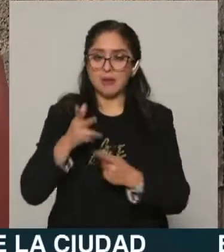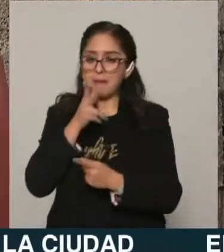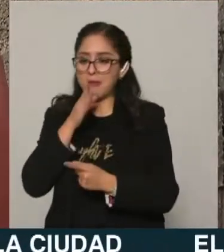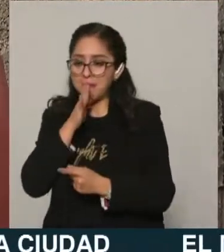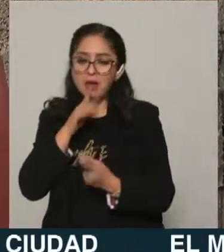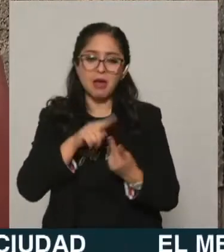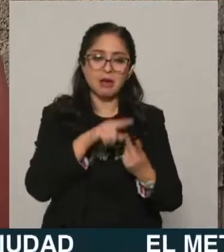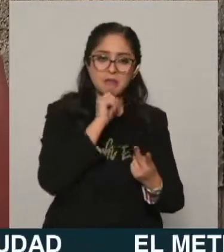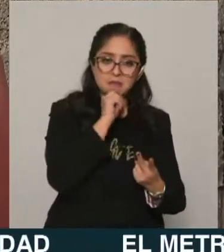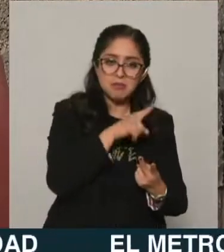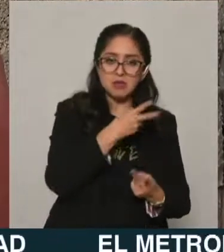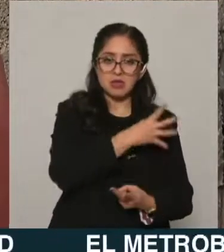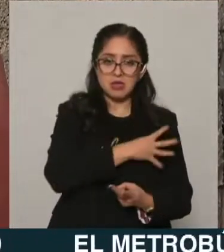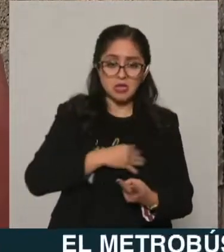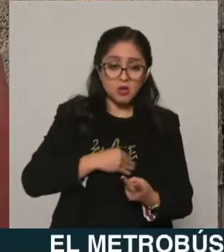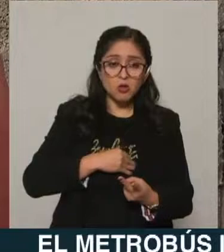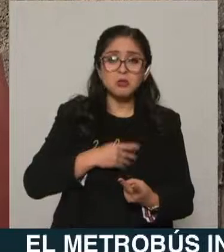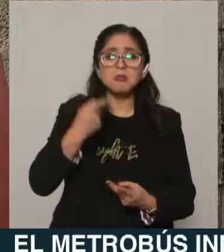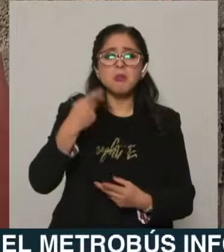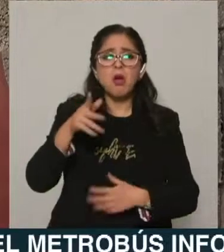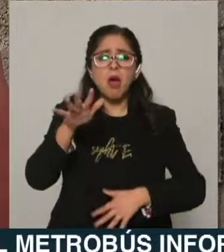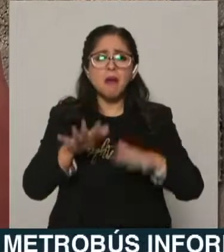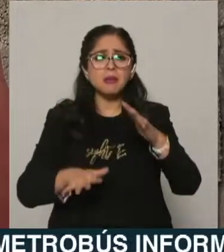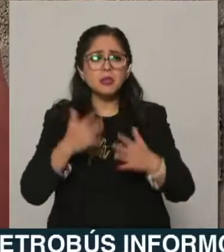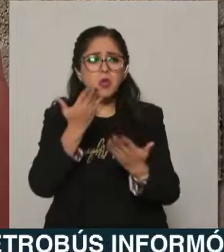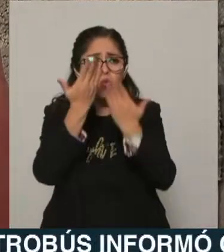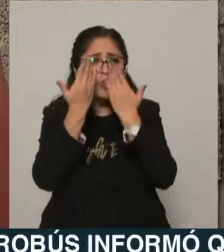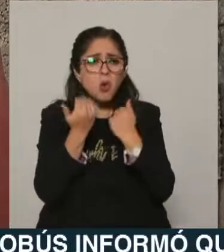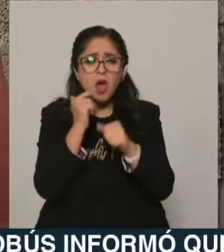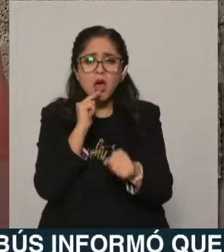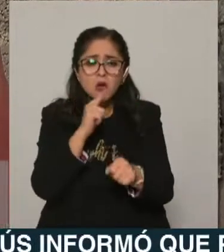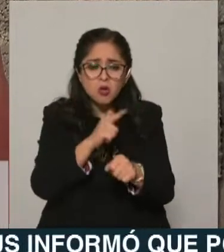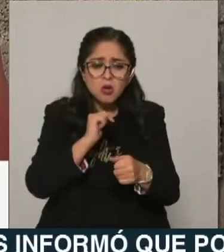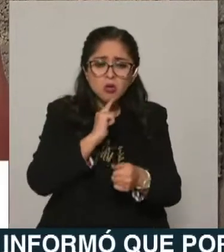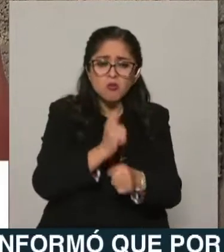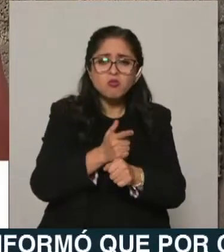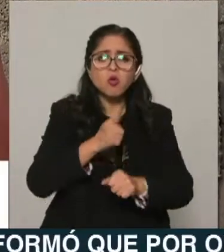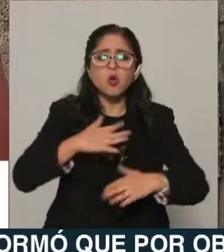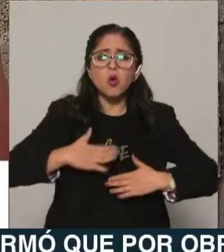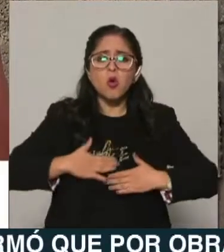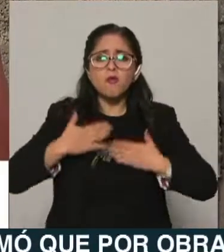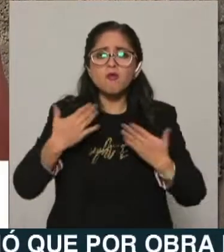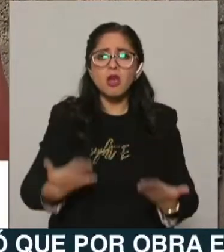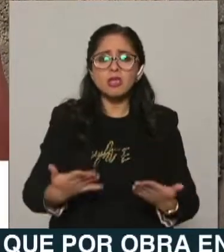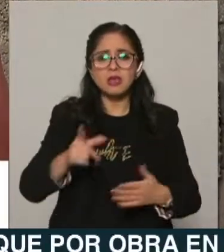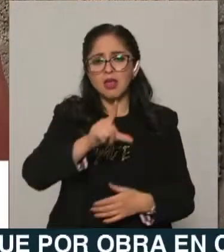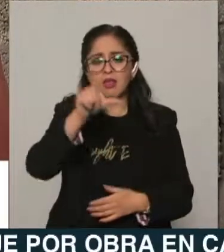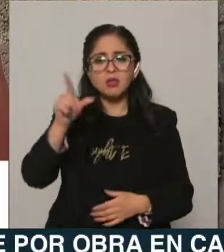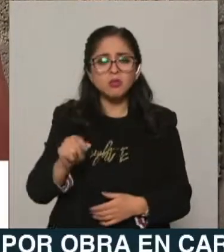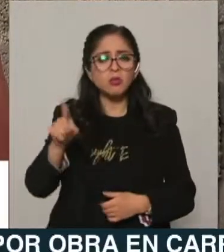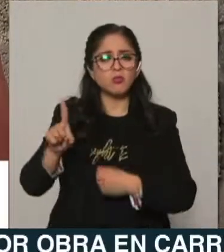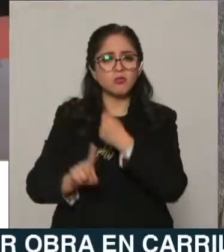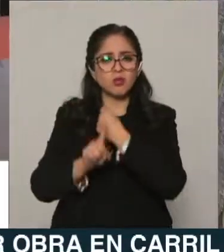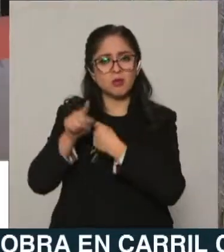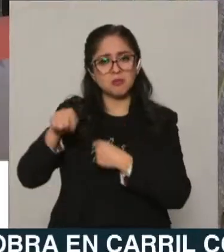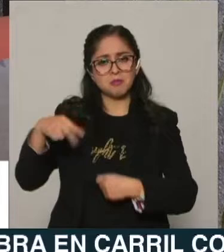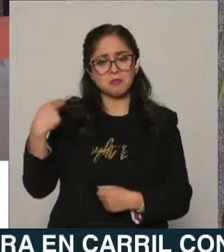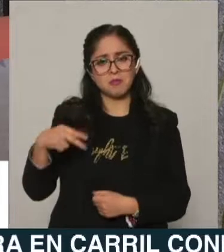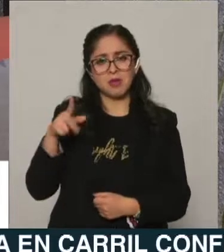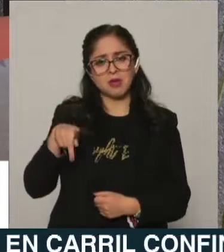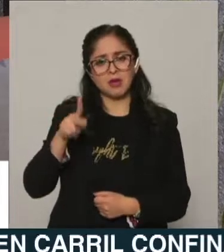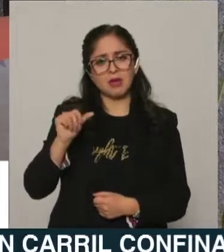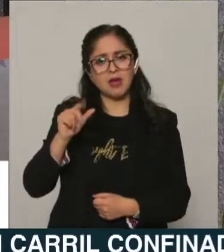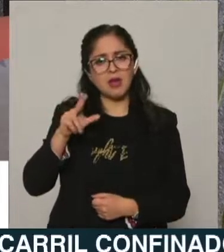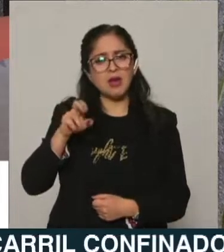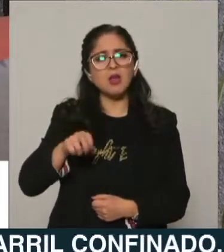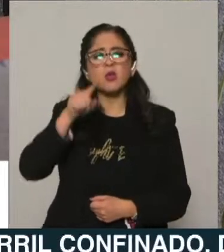las familias ya detectaron que esta confianza no está bien establecida y que puede derivarse en algún problema, como el caso que vimos de Karen Espíndola. ¿Qué